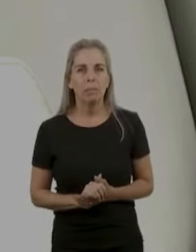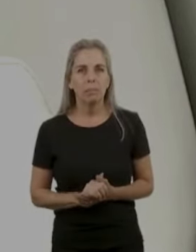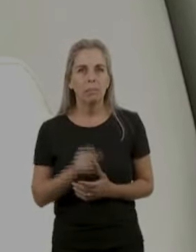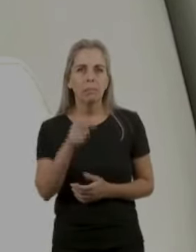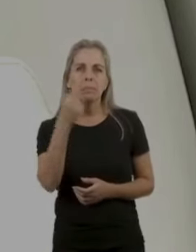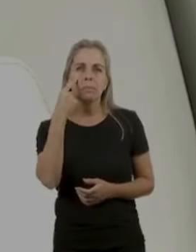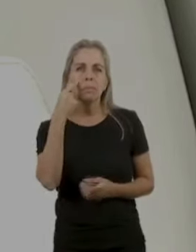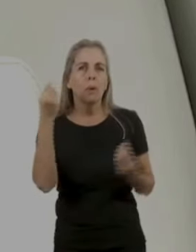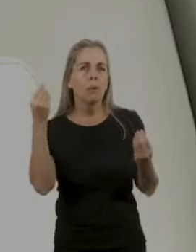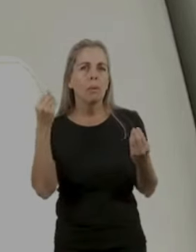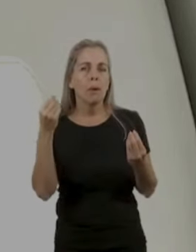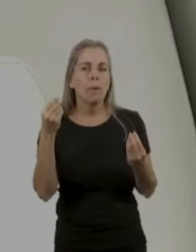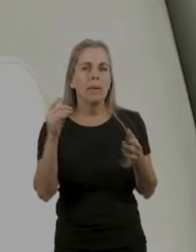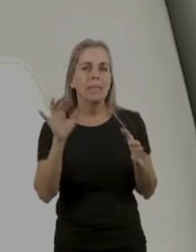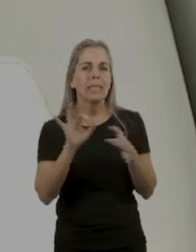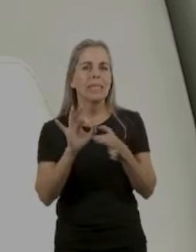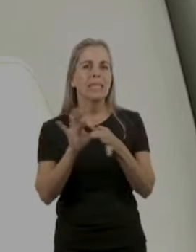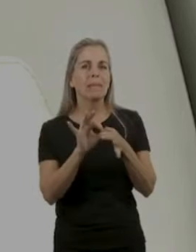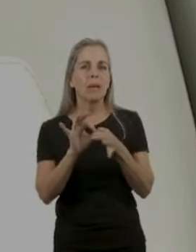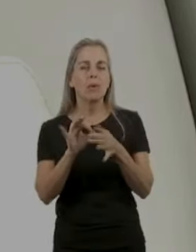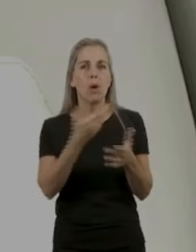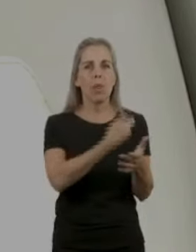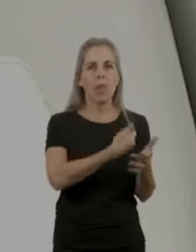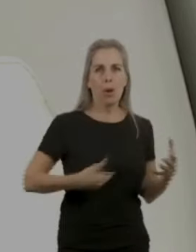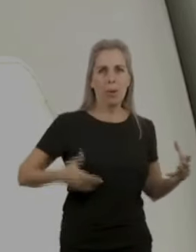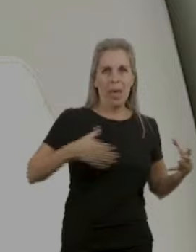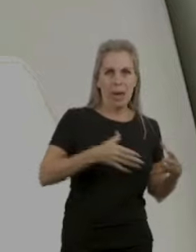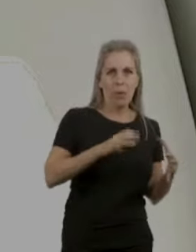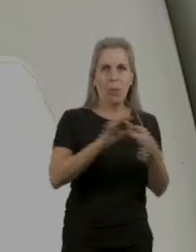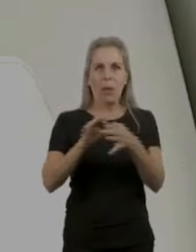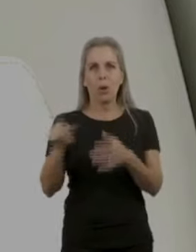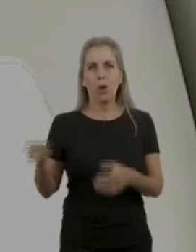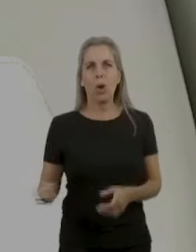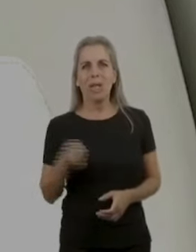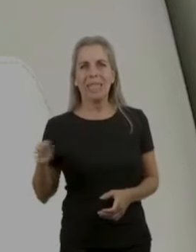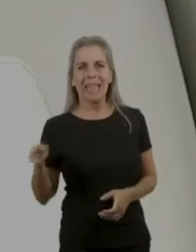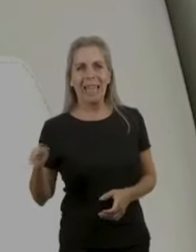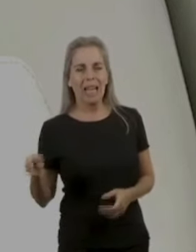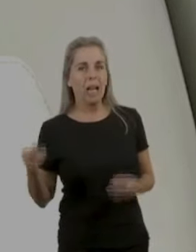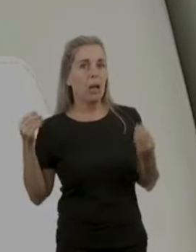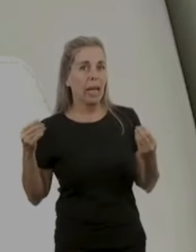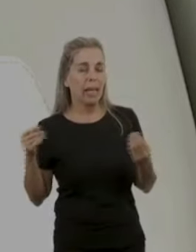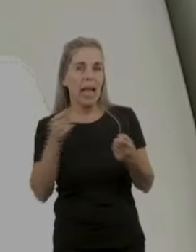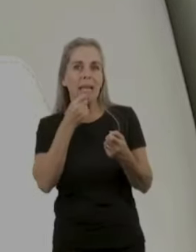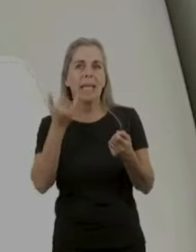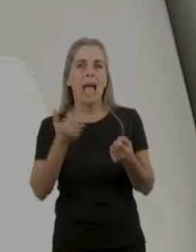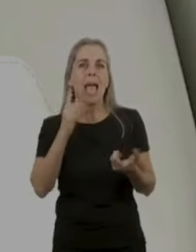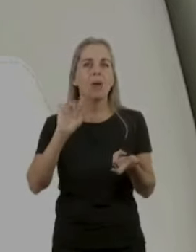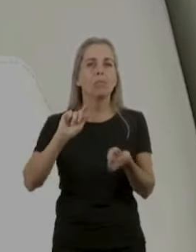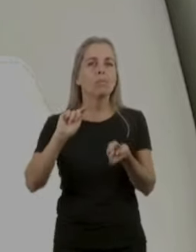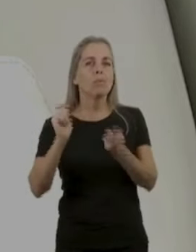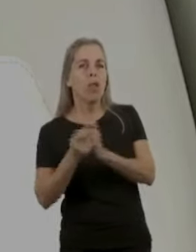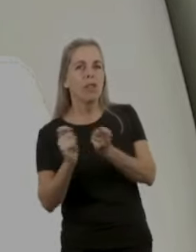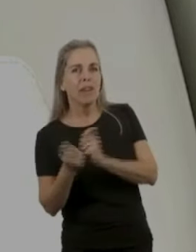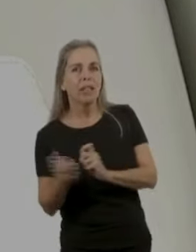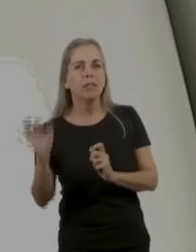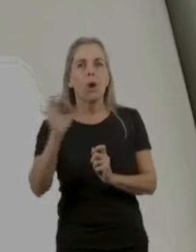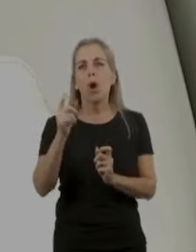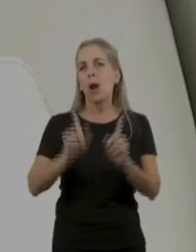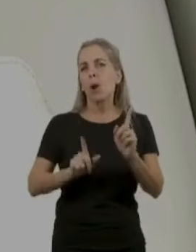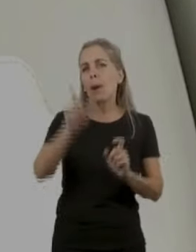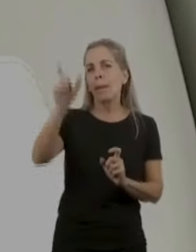ves la la el vínculo con el gremialismo a partir de este paro si va a haber algún cambio Si va a haber interlocutores eh que